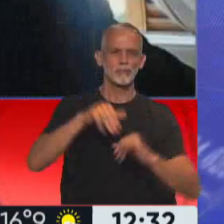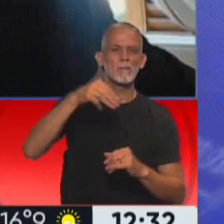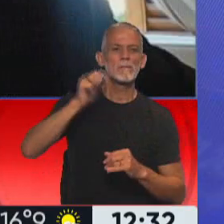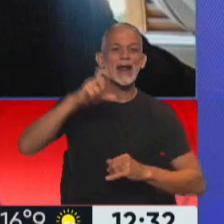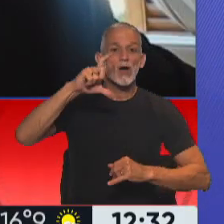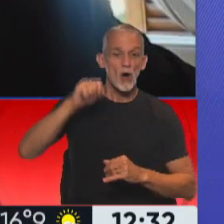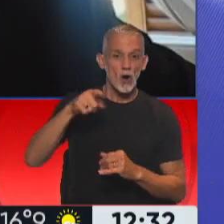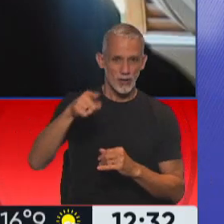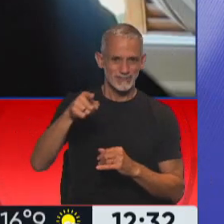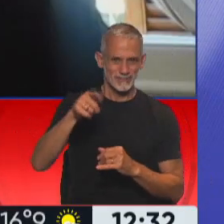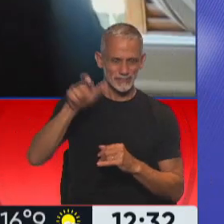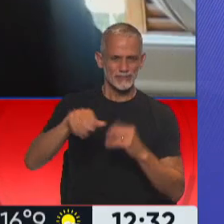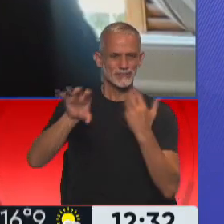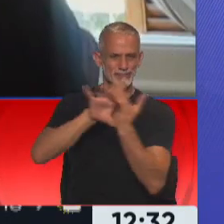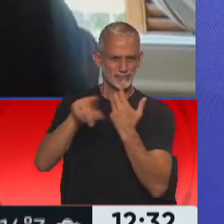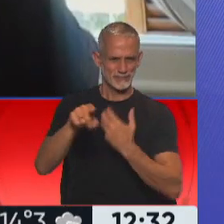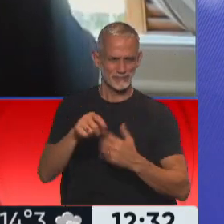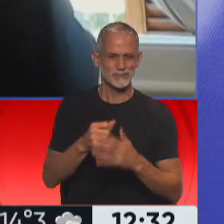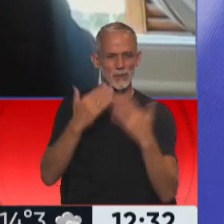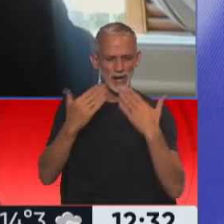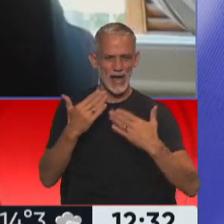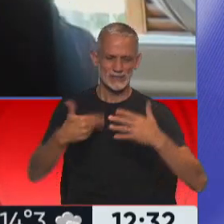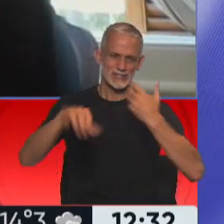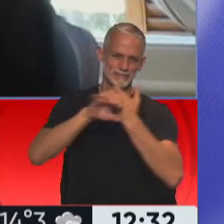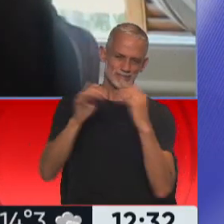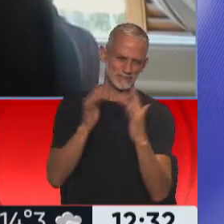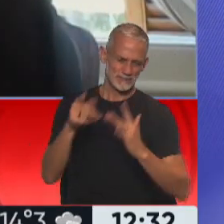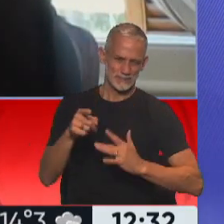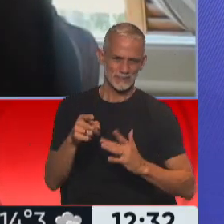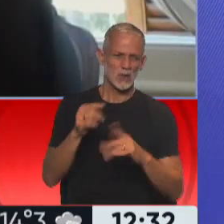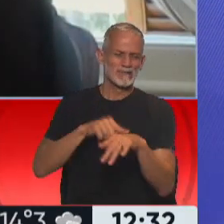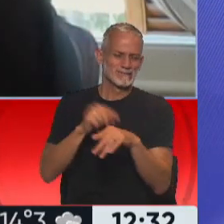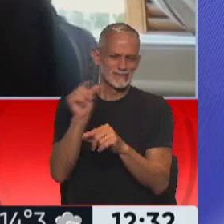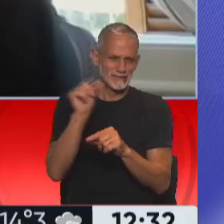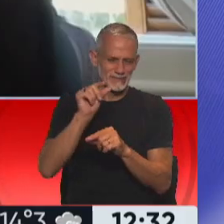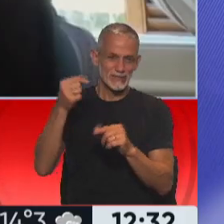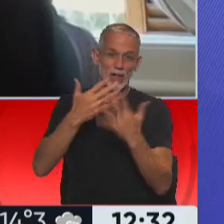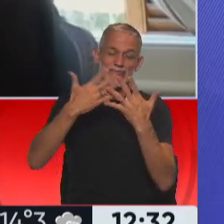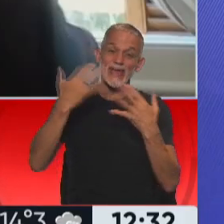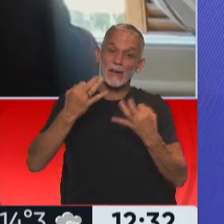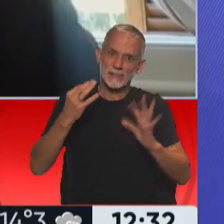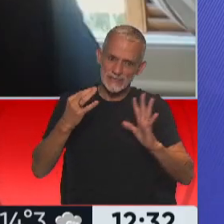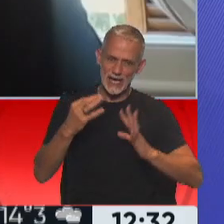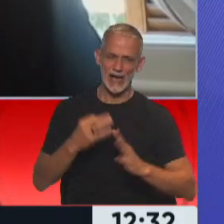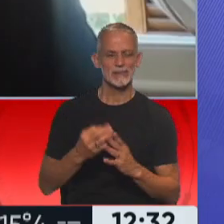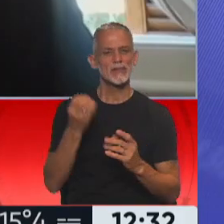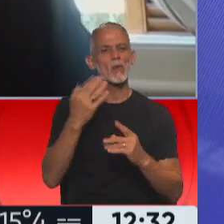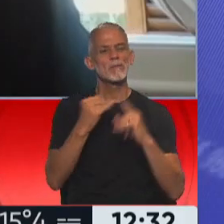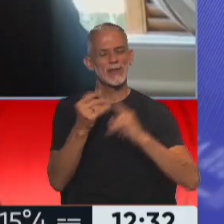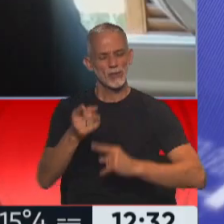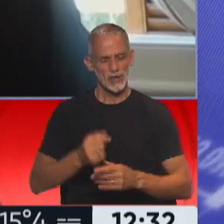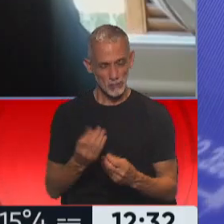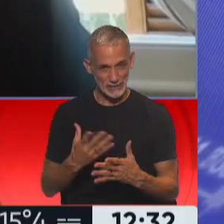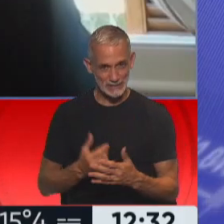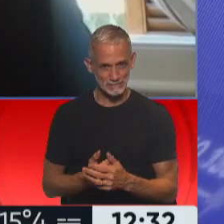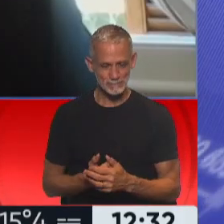está en comunicación con nosotros, a quien le agradecemos que se haya dado un momento en este día tan particular. Buen mediodía para vos,